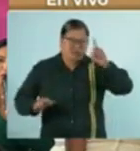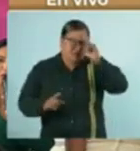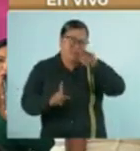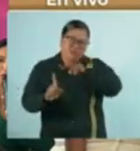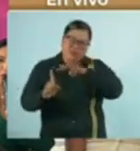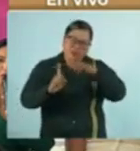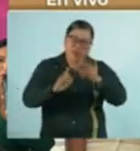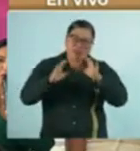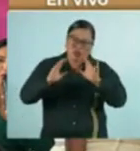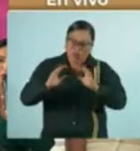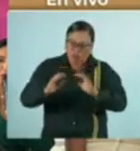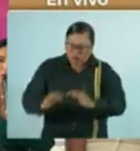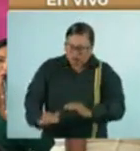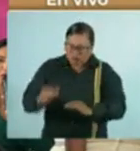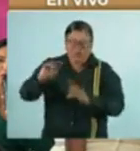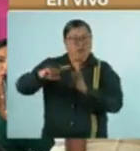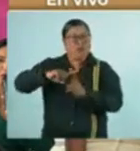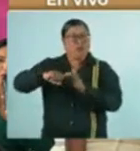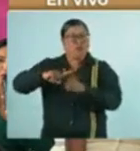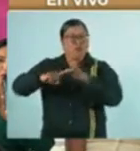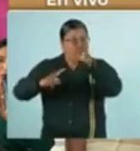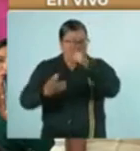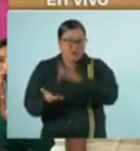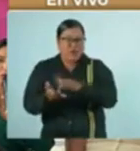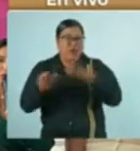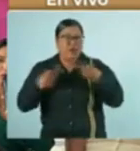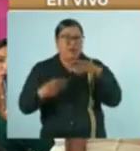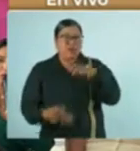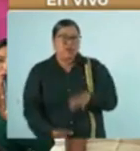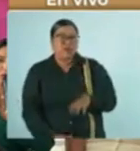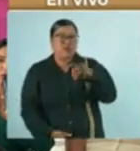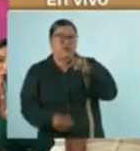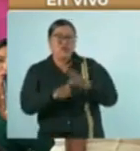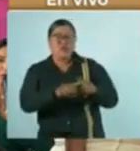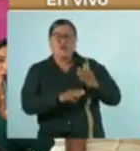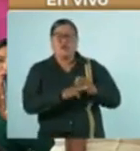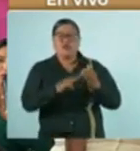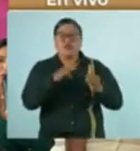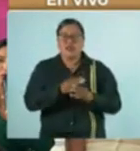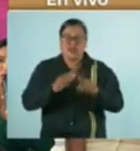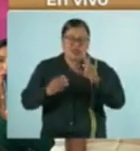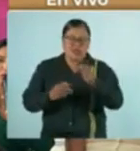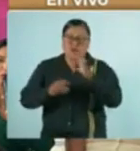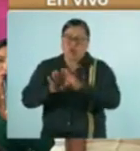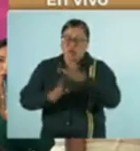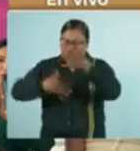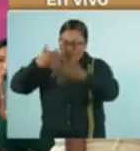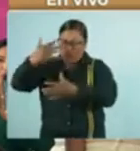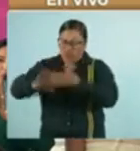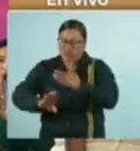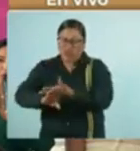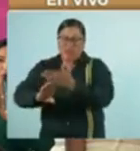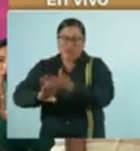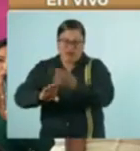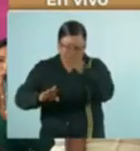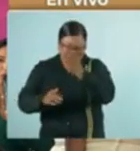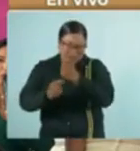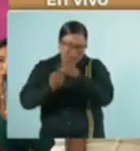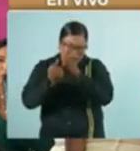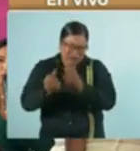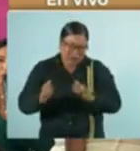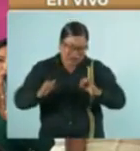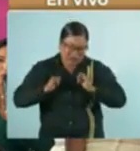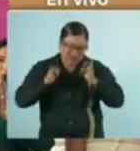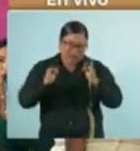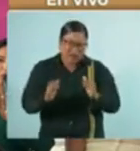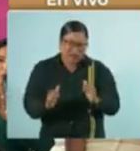la crianza positiva y dotar a las personas adultas de herramientas que no sean violentas para educar y criar a los niños, niñas y